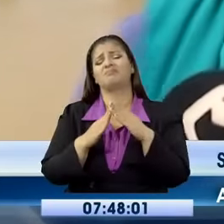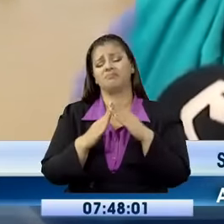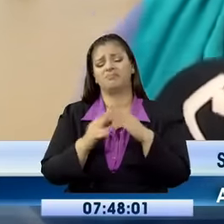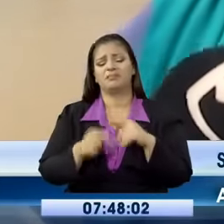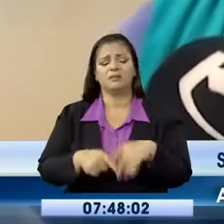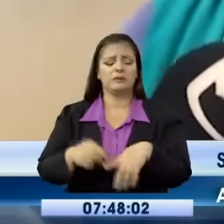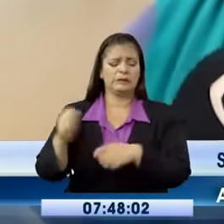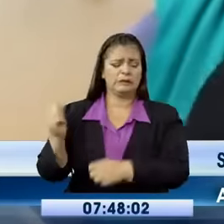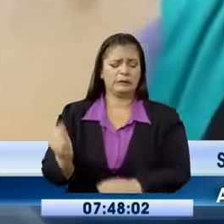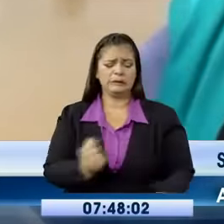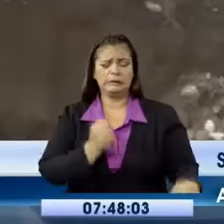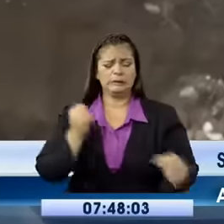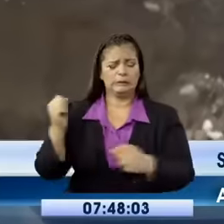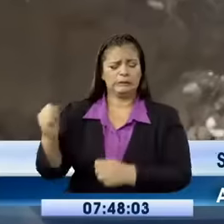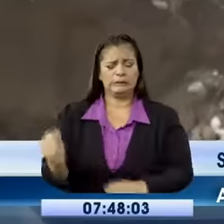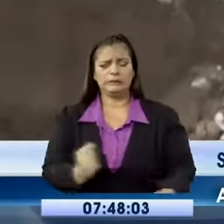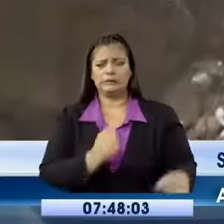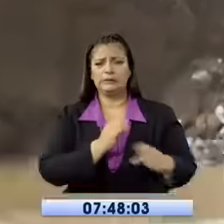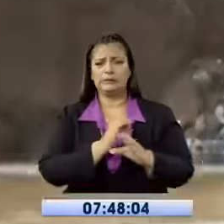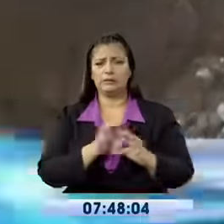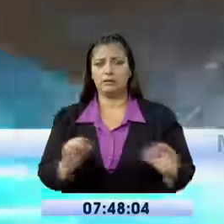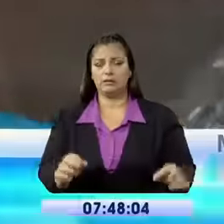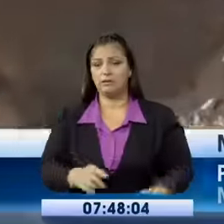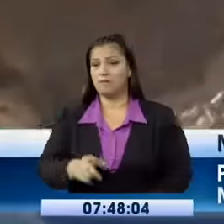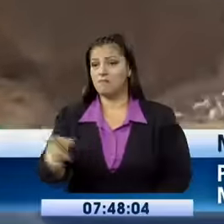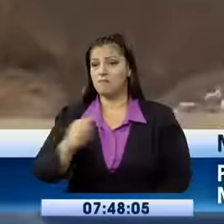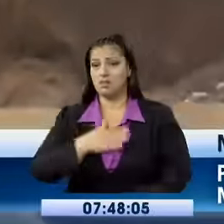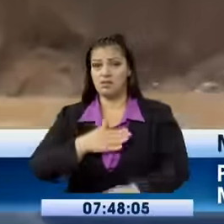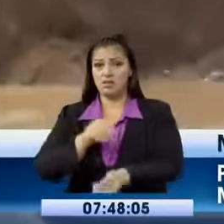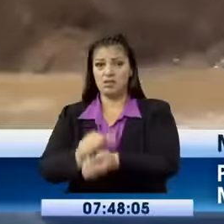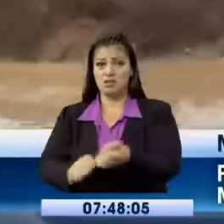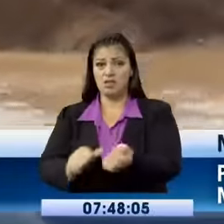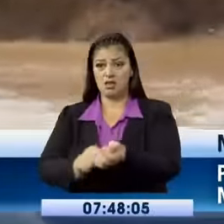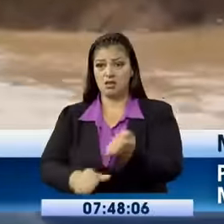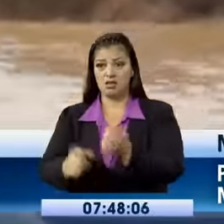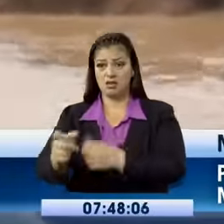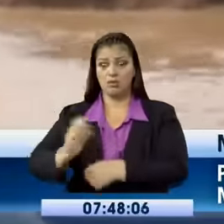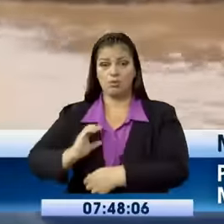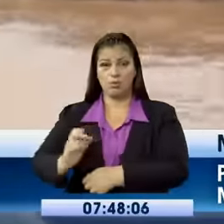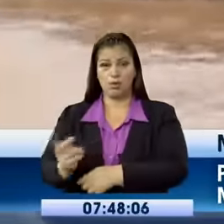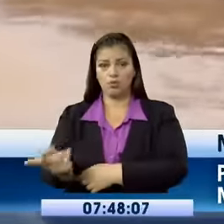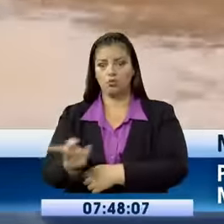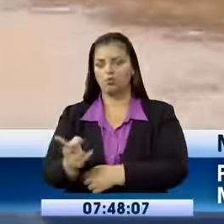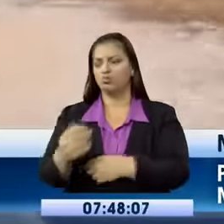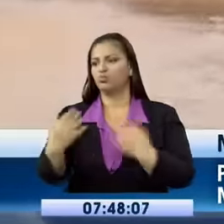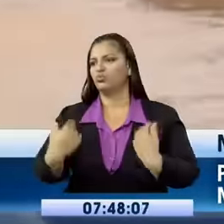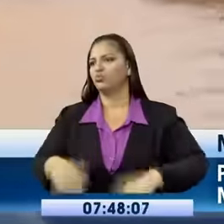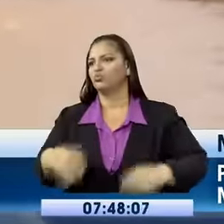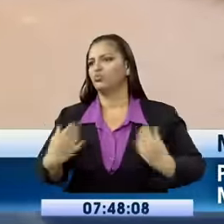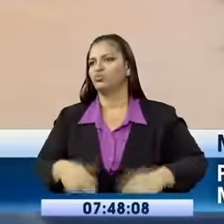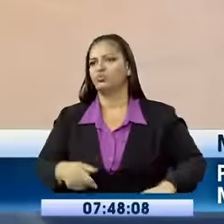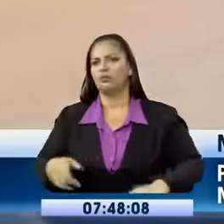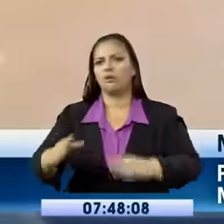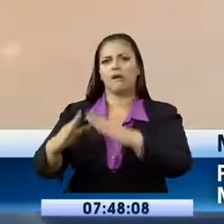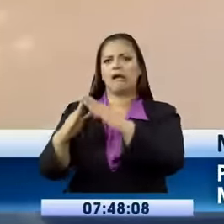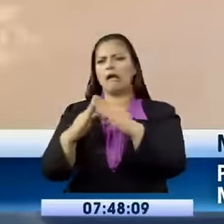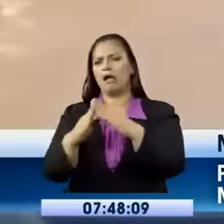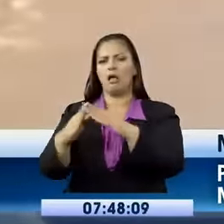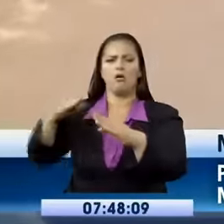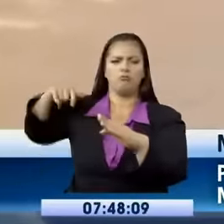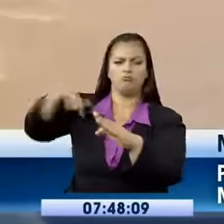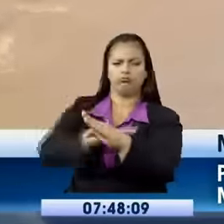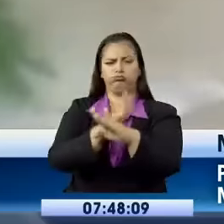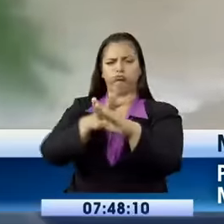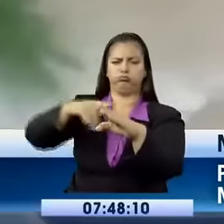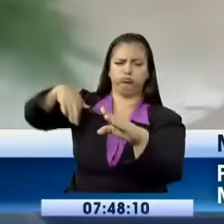aquí esta casa de mi cuñado de mi hermana es la que estaba Pues como dice pensábamos que la iba a arrasar el la